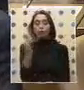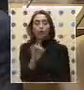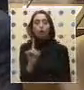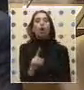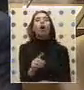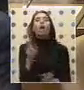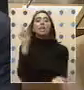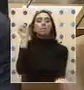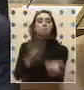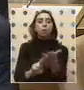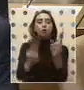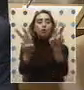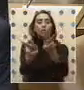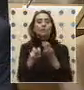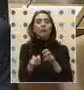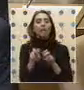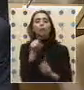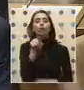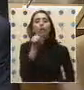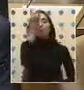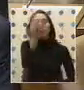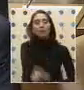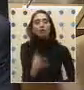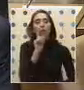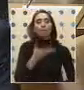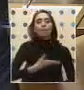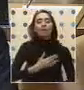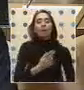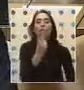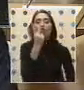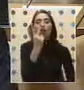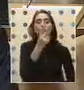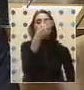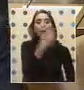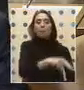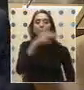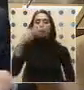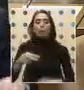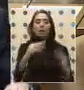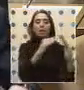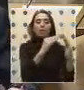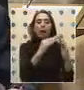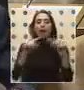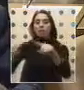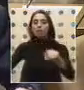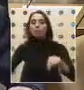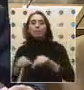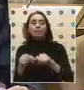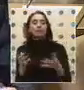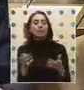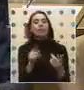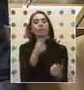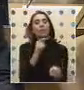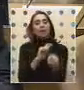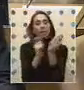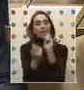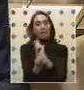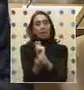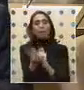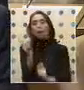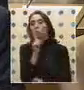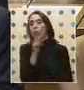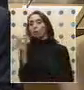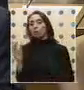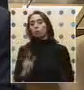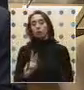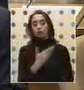tiene dos propiedades. Yo, eso es lo que dice la norma, me gustaría que eso fuese cambiado. Y por último, para terminar, señor